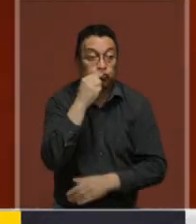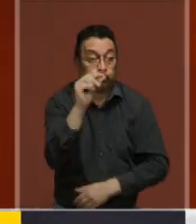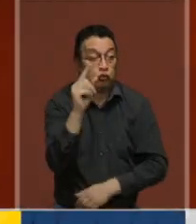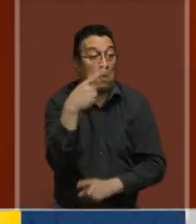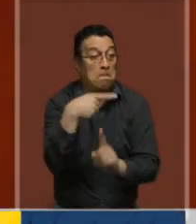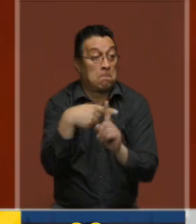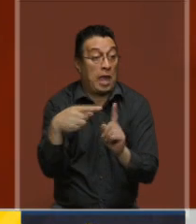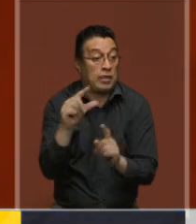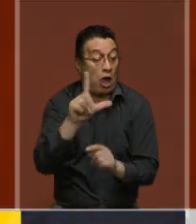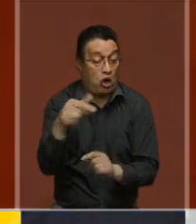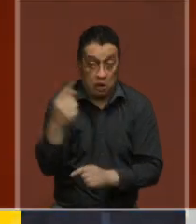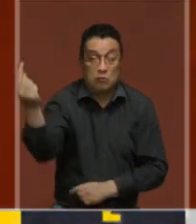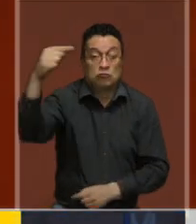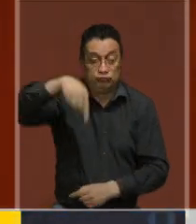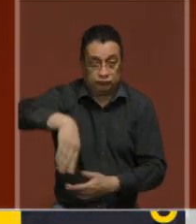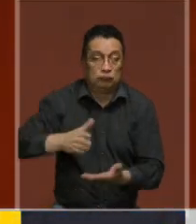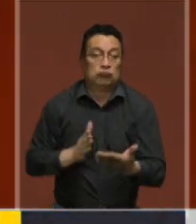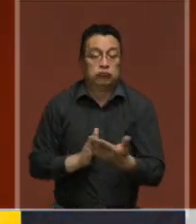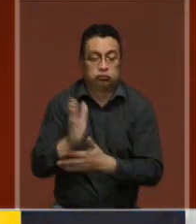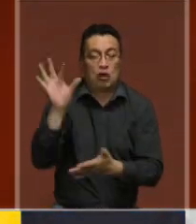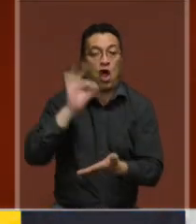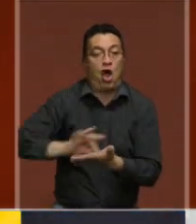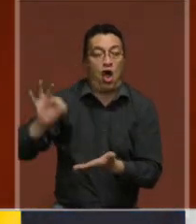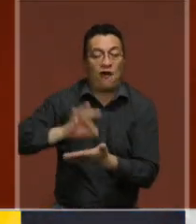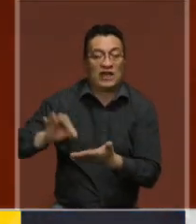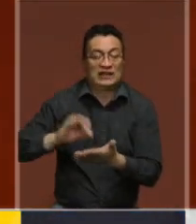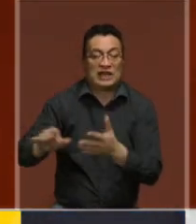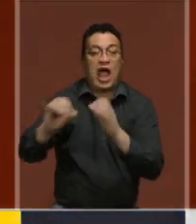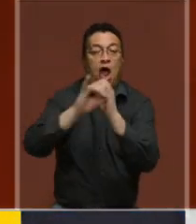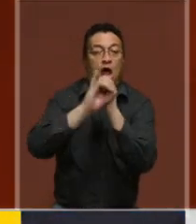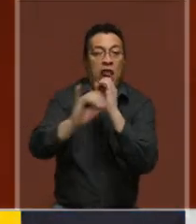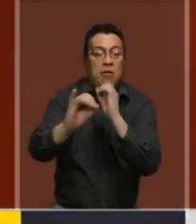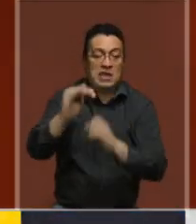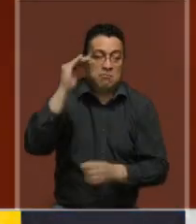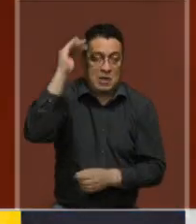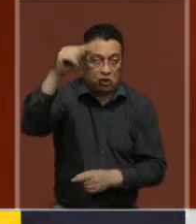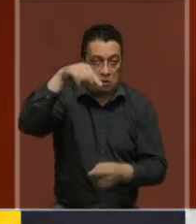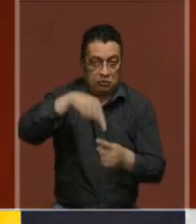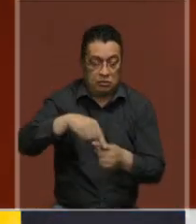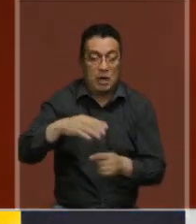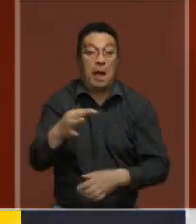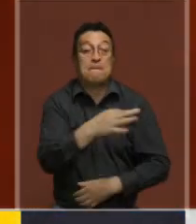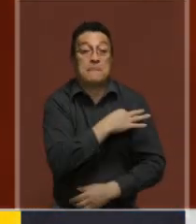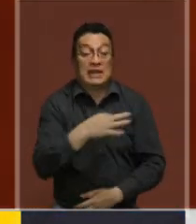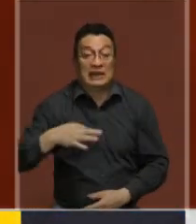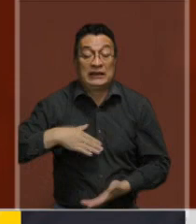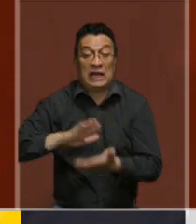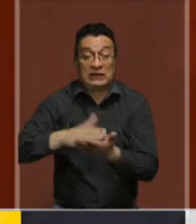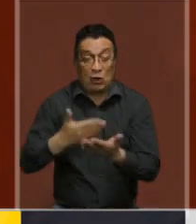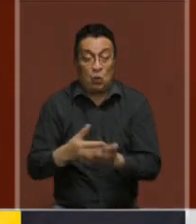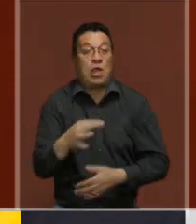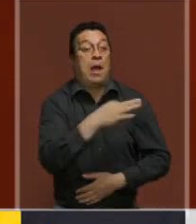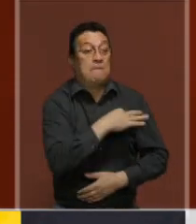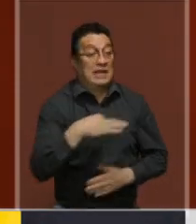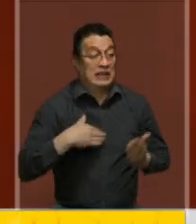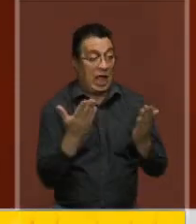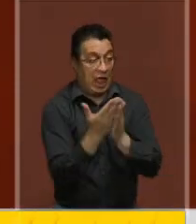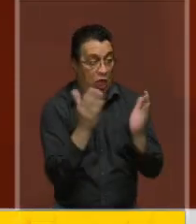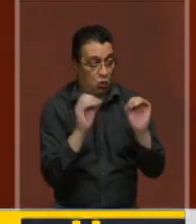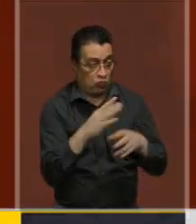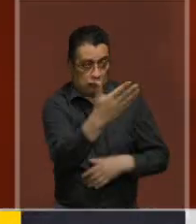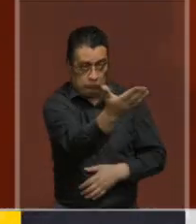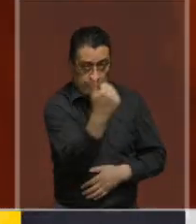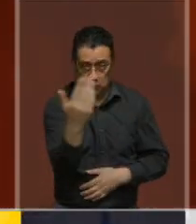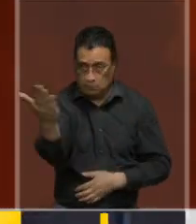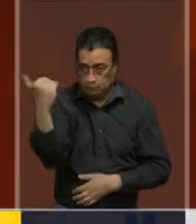más, a las oficinas centrales de la ONEVI, la Ministra de Salud, el Ministro de Educación, Hemos convocado también al